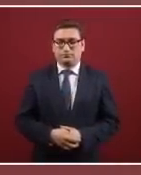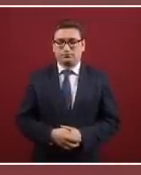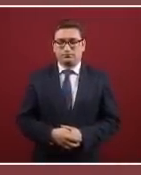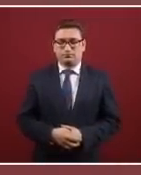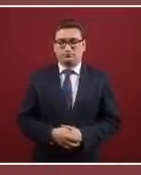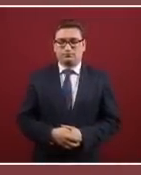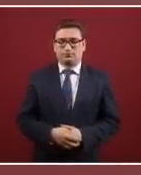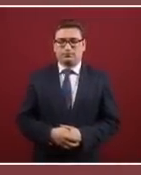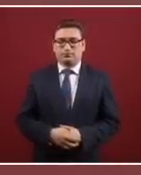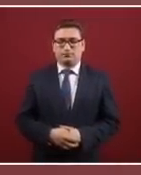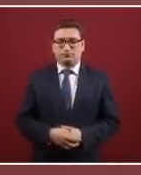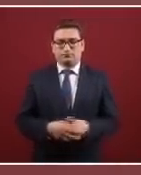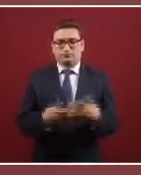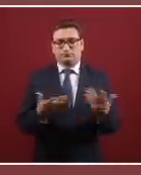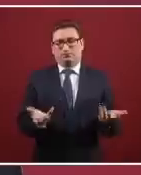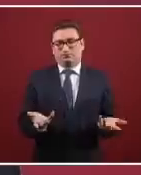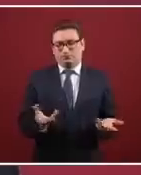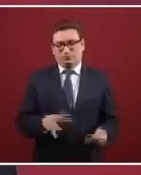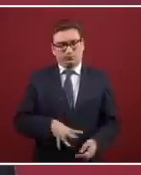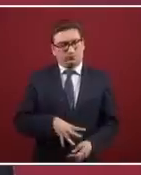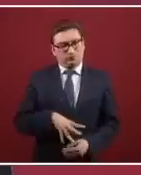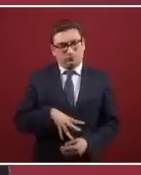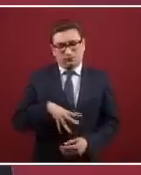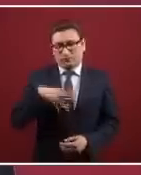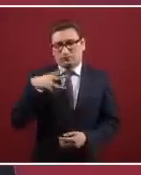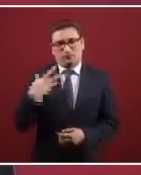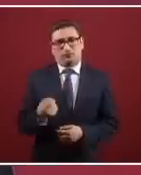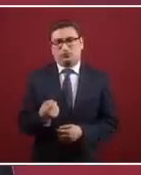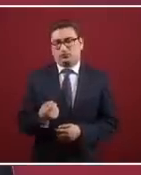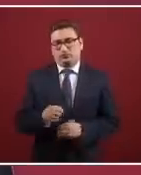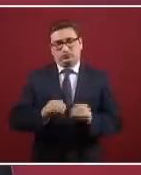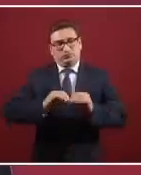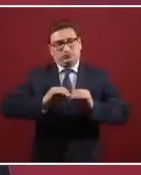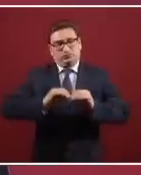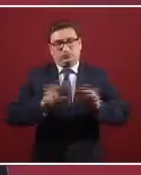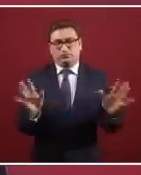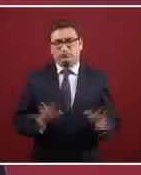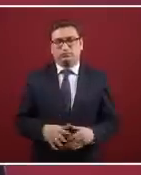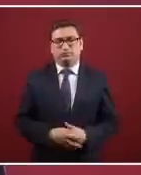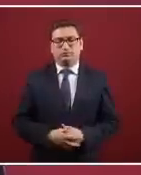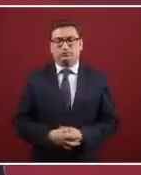Entonces, un abuso por completo.